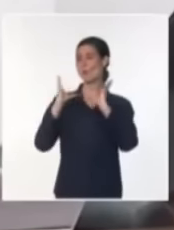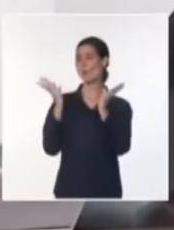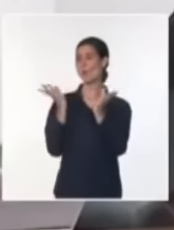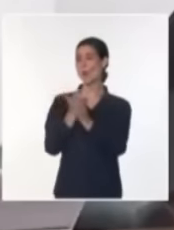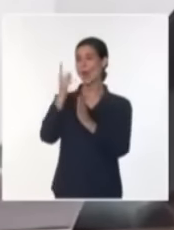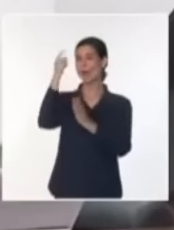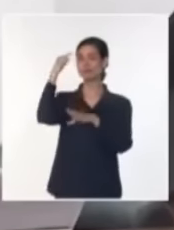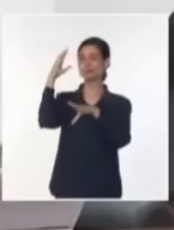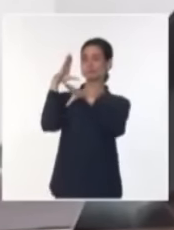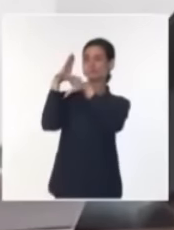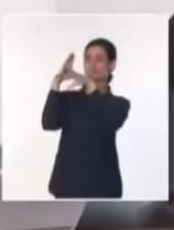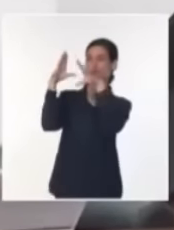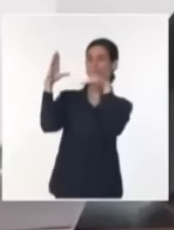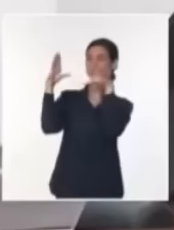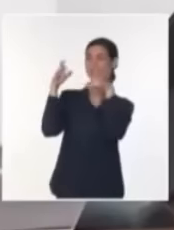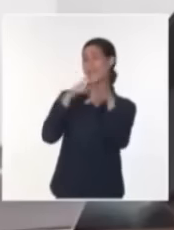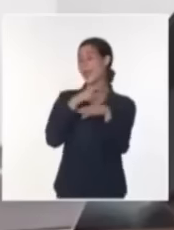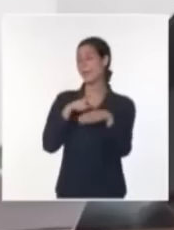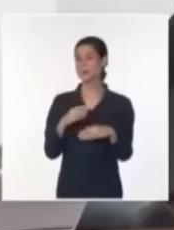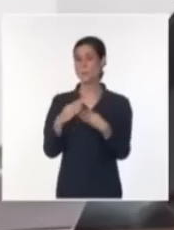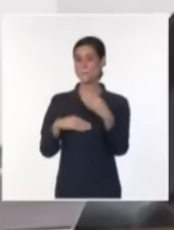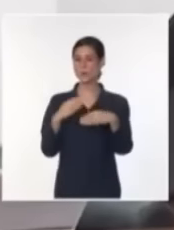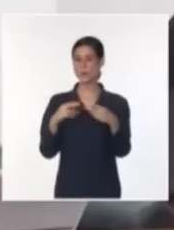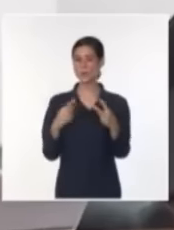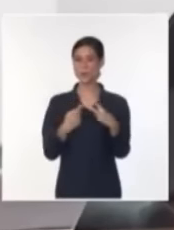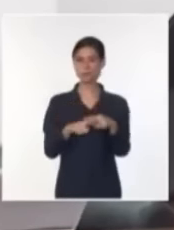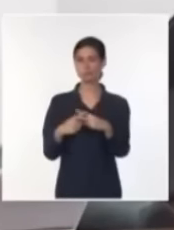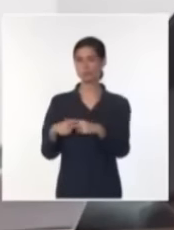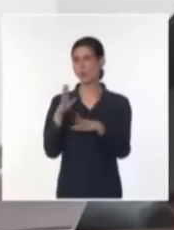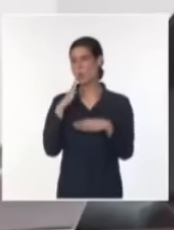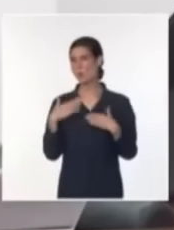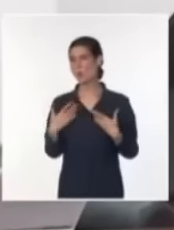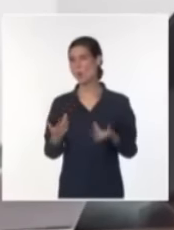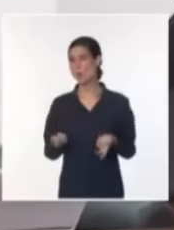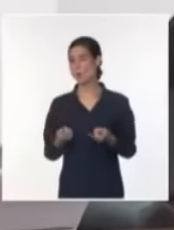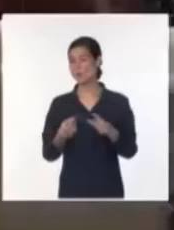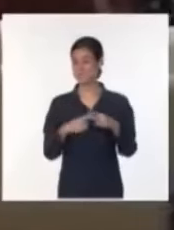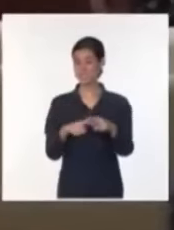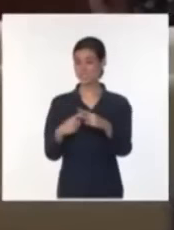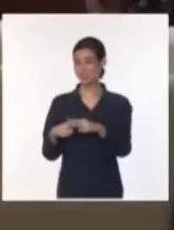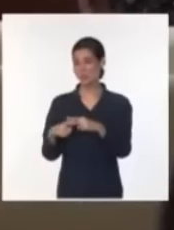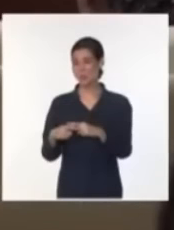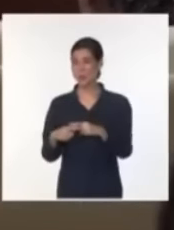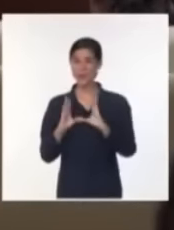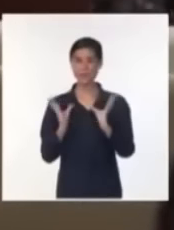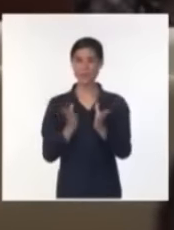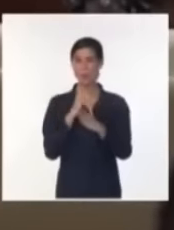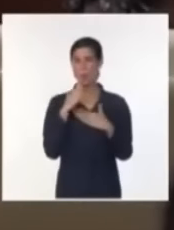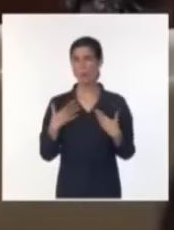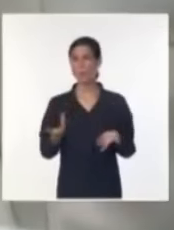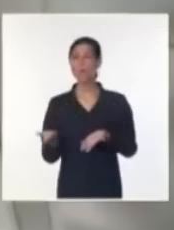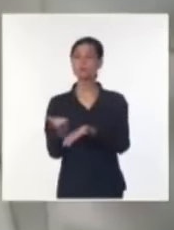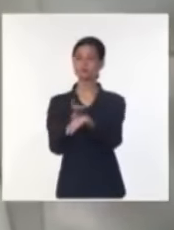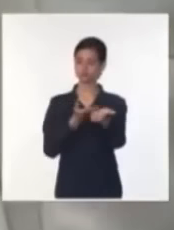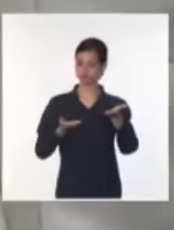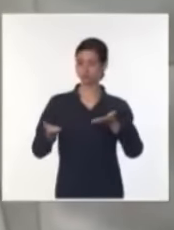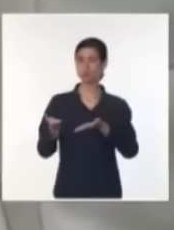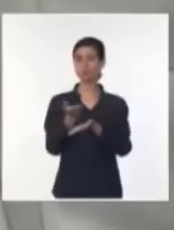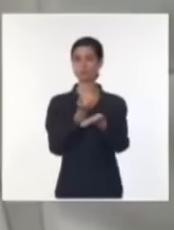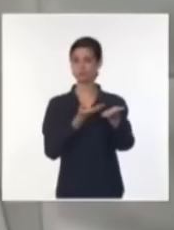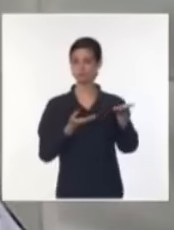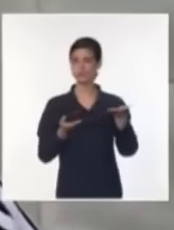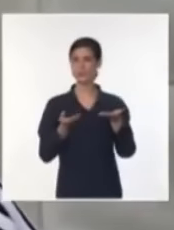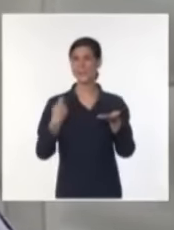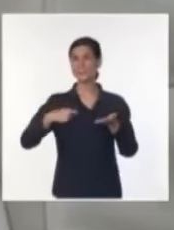Conversando, debatiendo, discutiendo, construyendo consenso. Este tiempo es de la juventud,